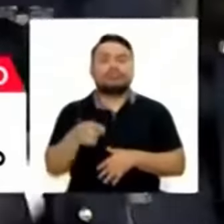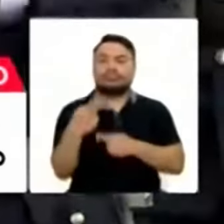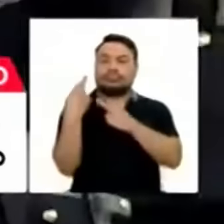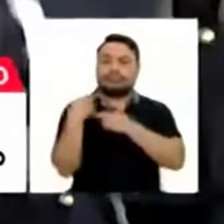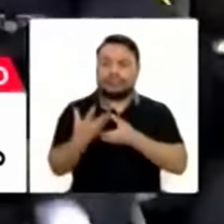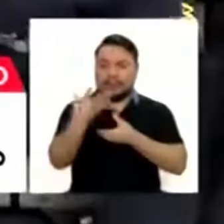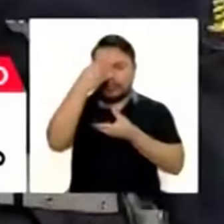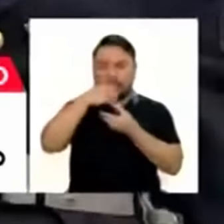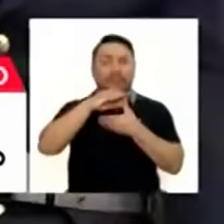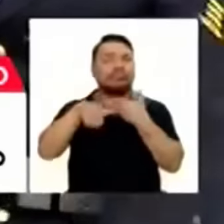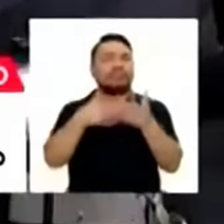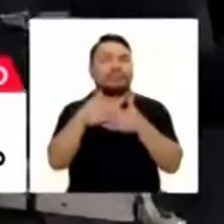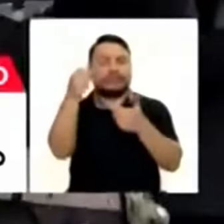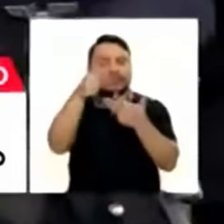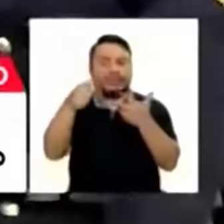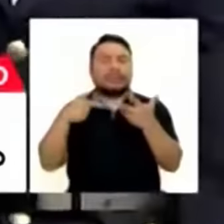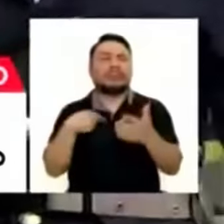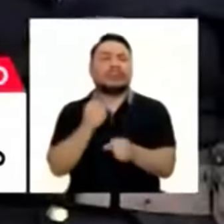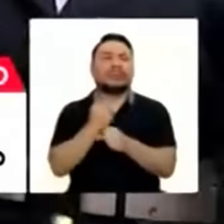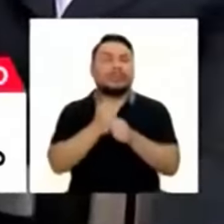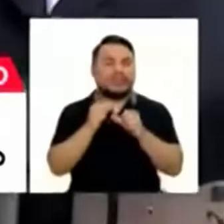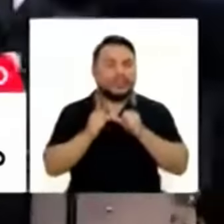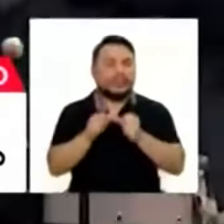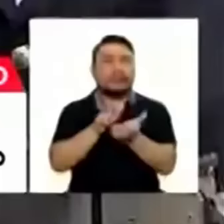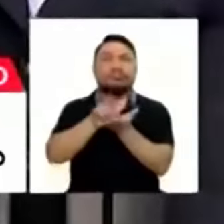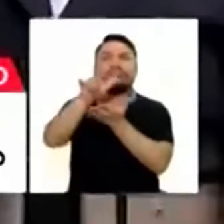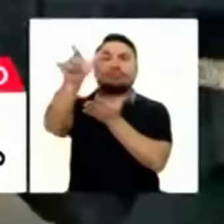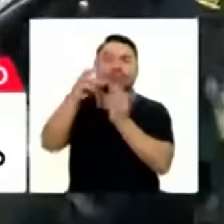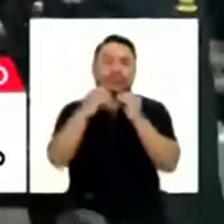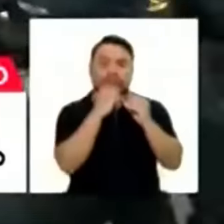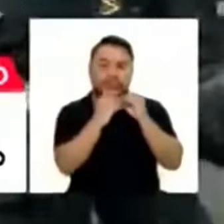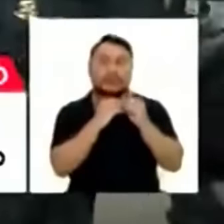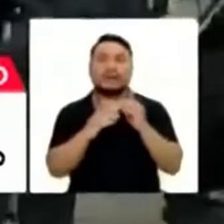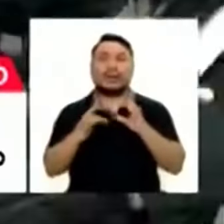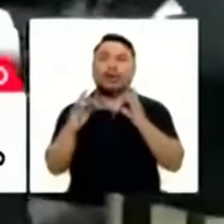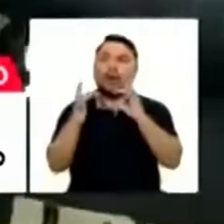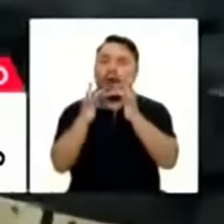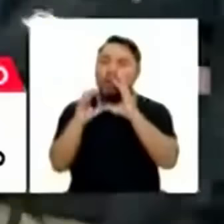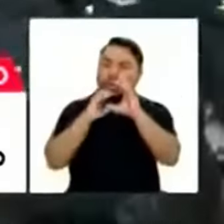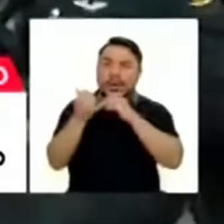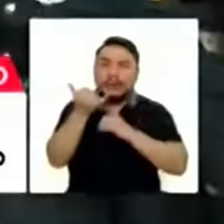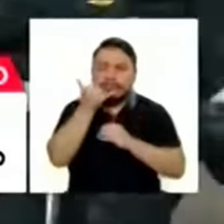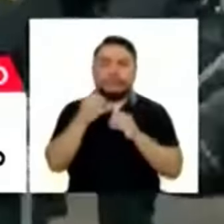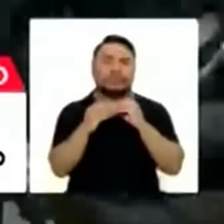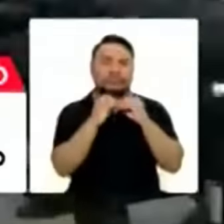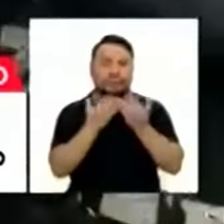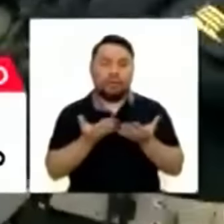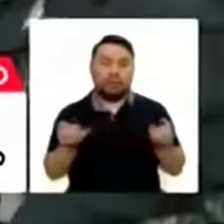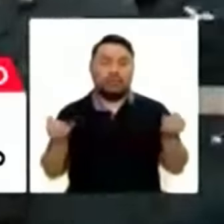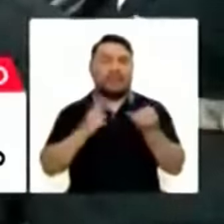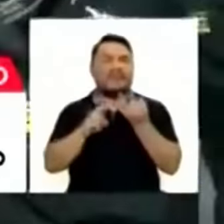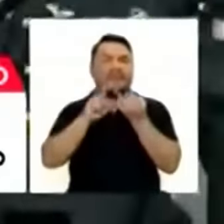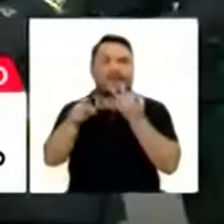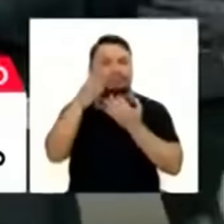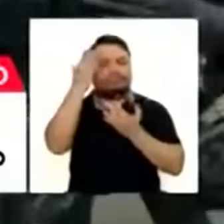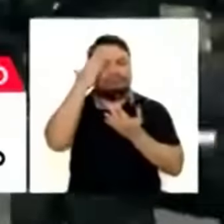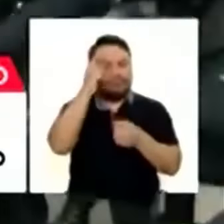indispensables para realizar los trabajos de mantenimiento de aeronaves, sistemas de comunicación, navegación e instrumentos de avionaje.